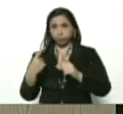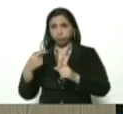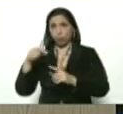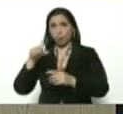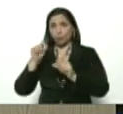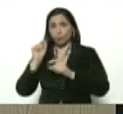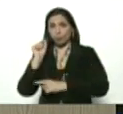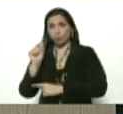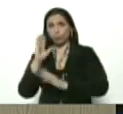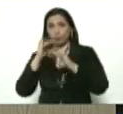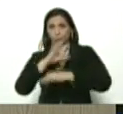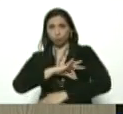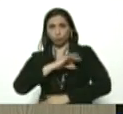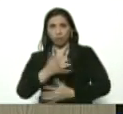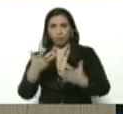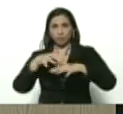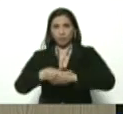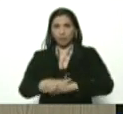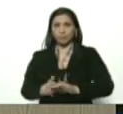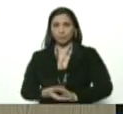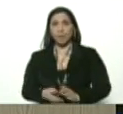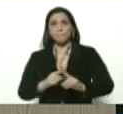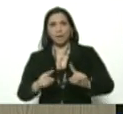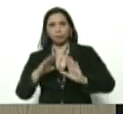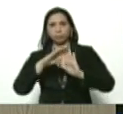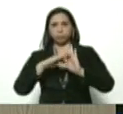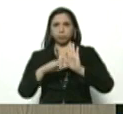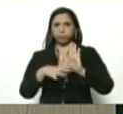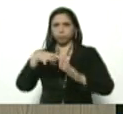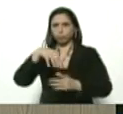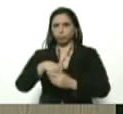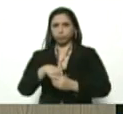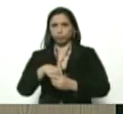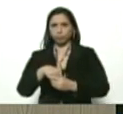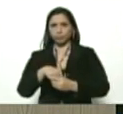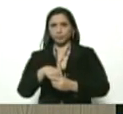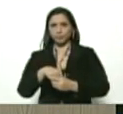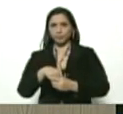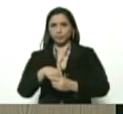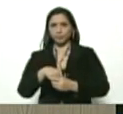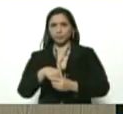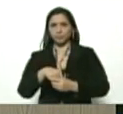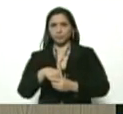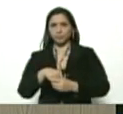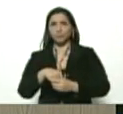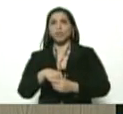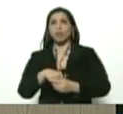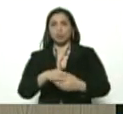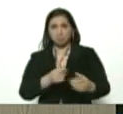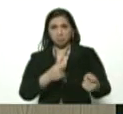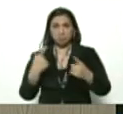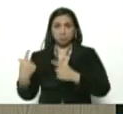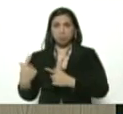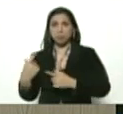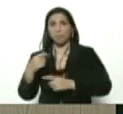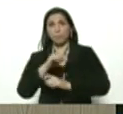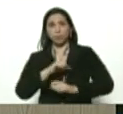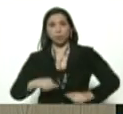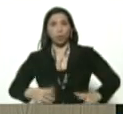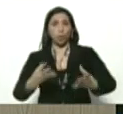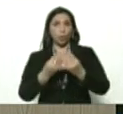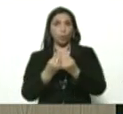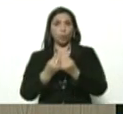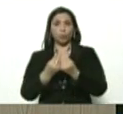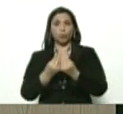de al punto de atención social literal paz y para cumplir sus cuarentena se envía portuguesa conjunto a una hija de